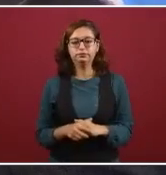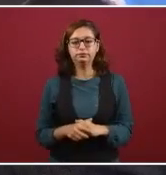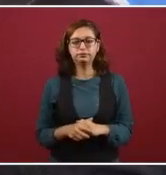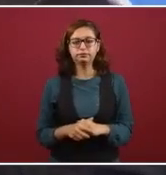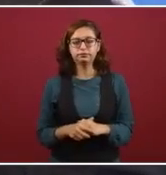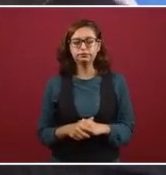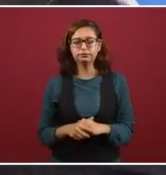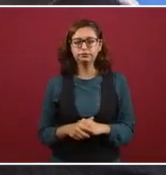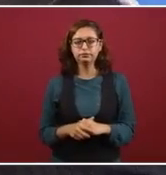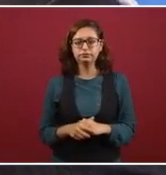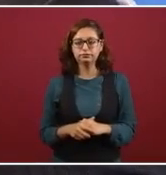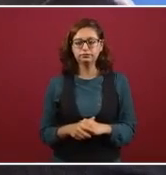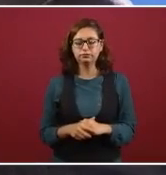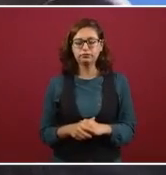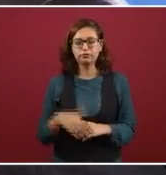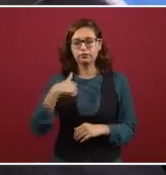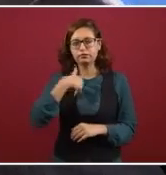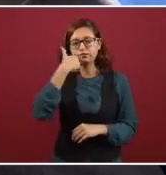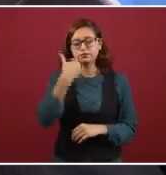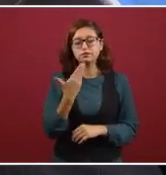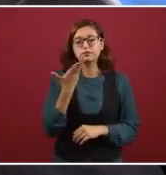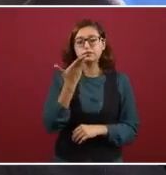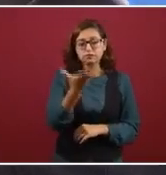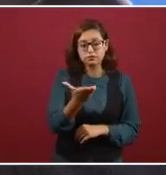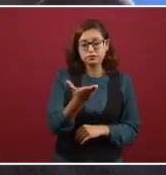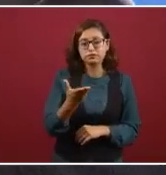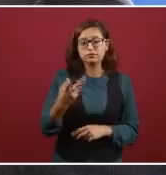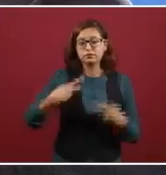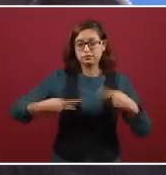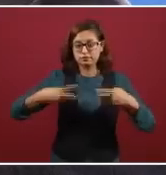Y quiero pedir que participen